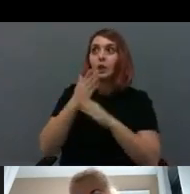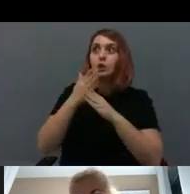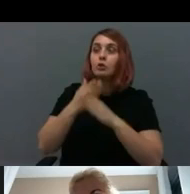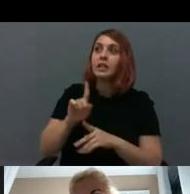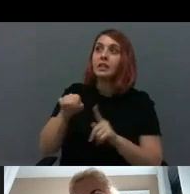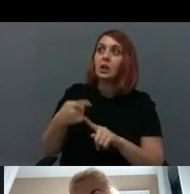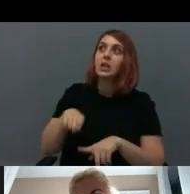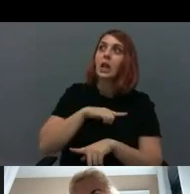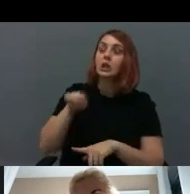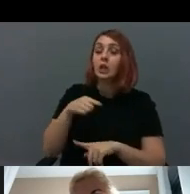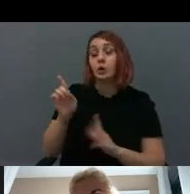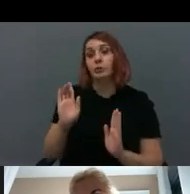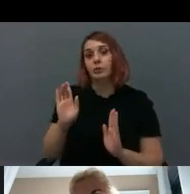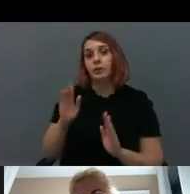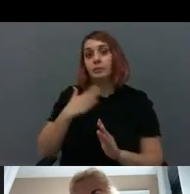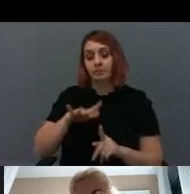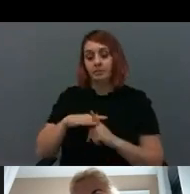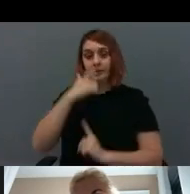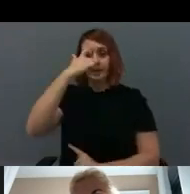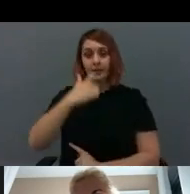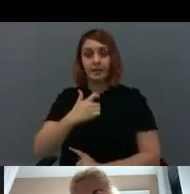pasa o no. Yo en el caso mío, como